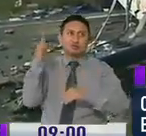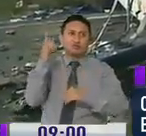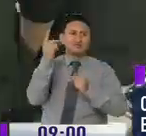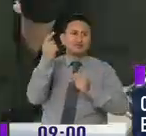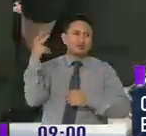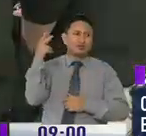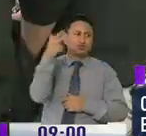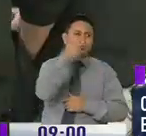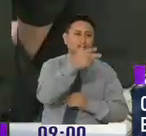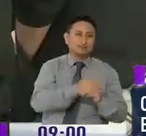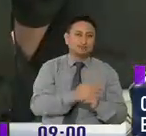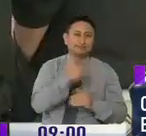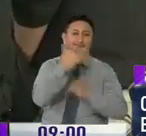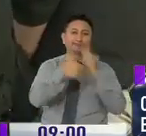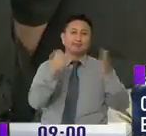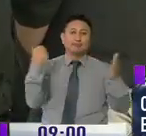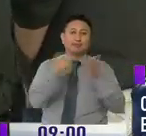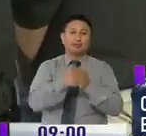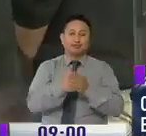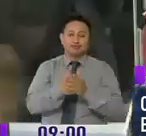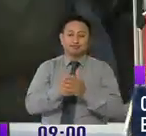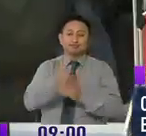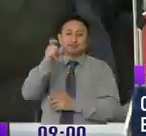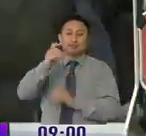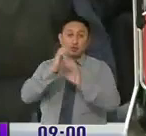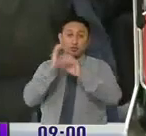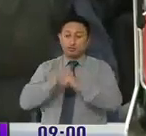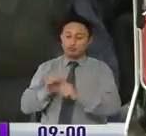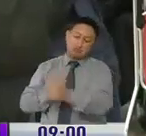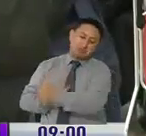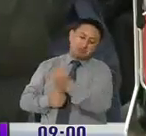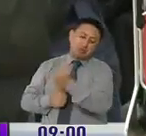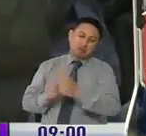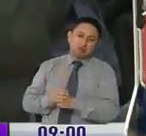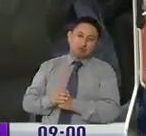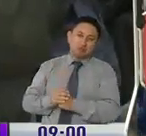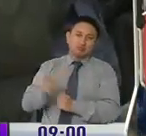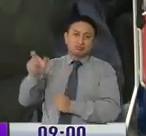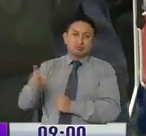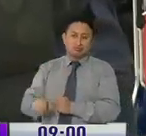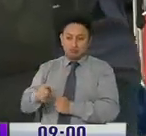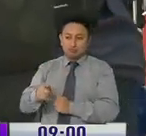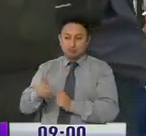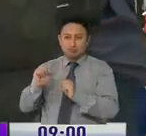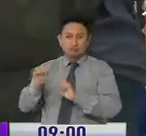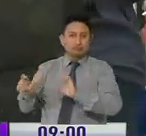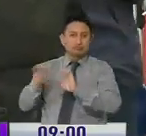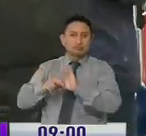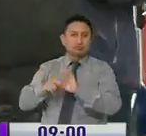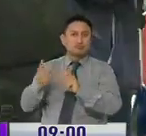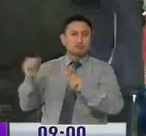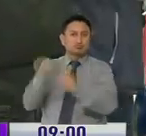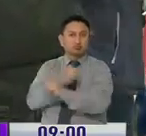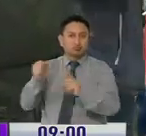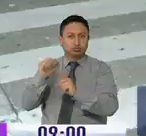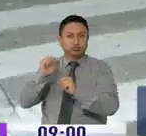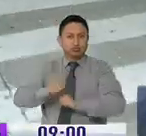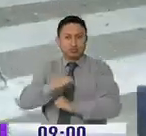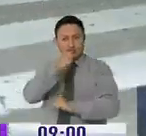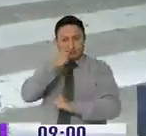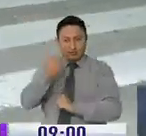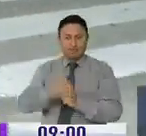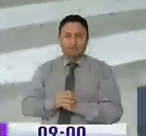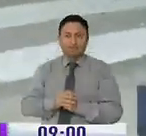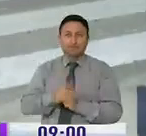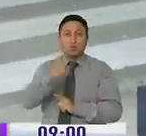destino. Les dieron la cola, les dieron el aventón. Los migrantes venezolanos han sido víctimas de trata y justamente de tráfico estupefaciente. Un